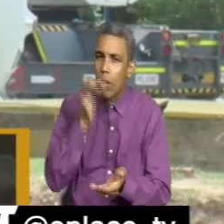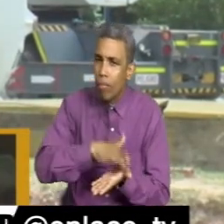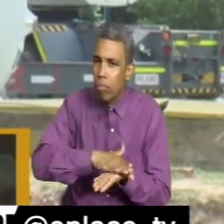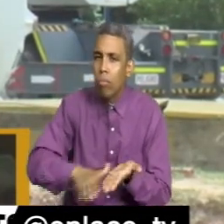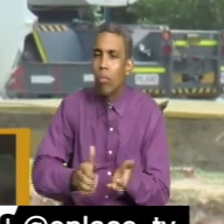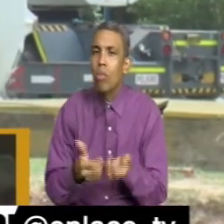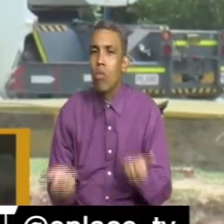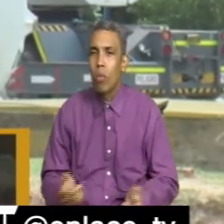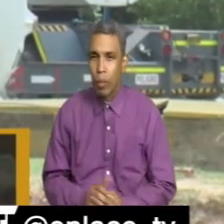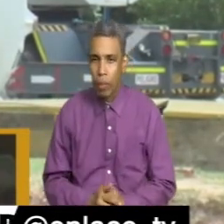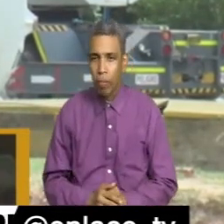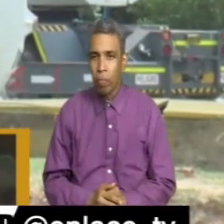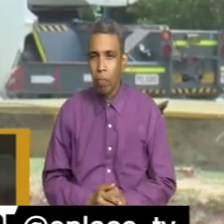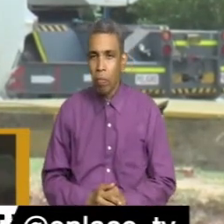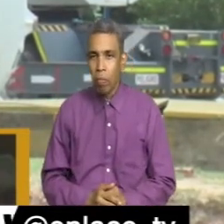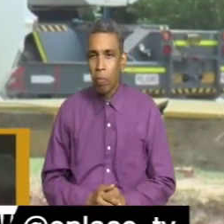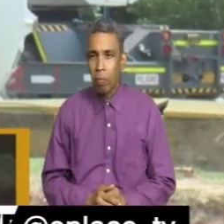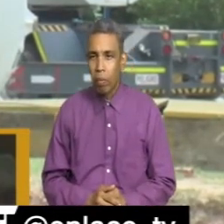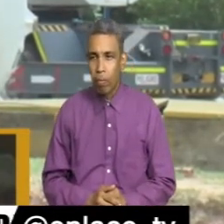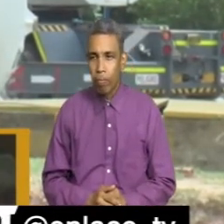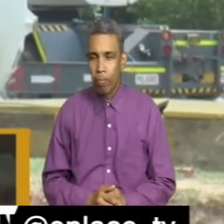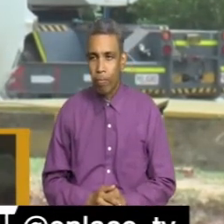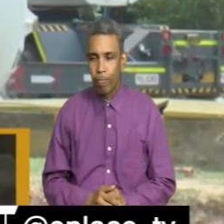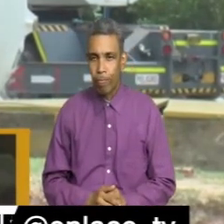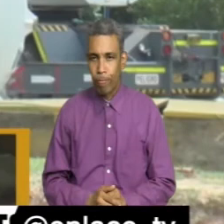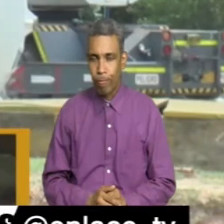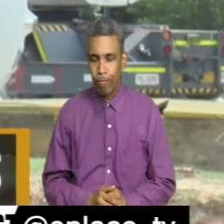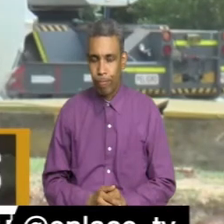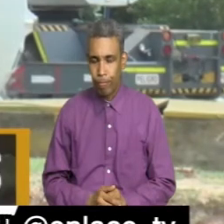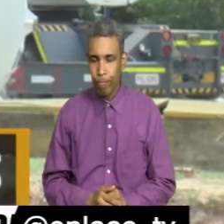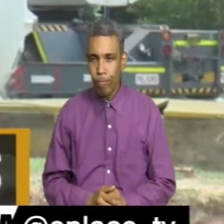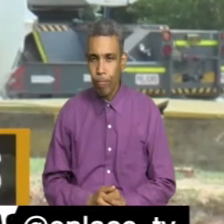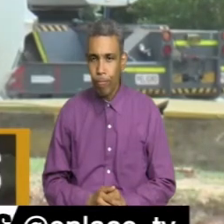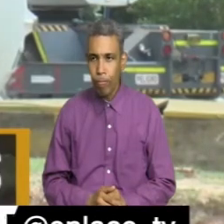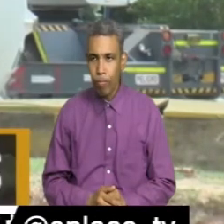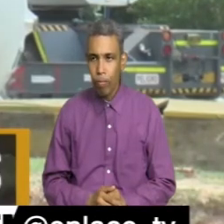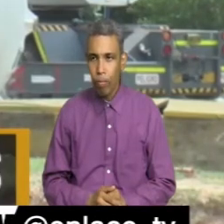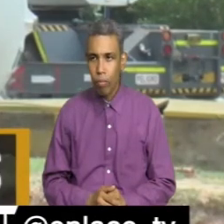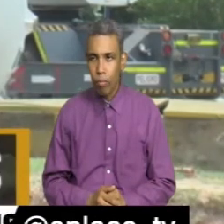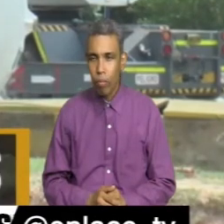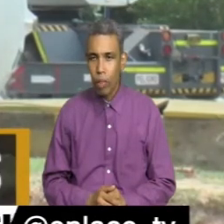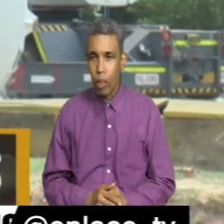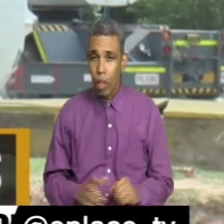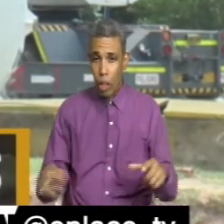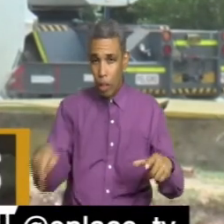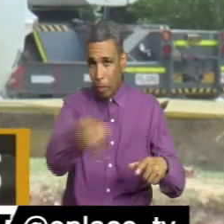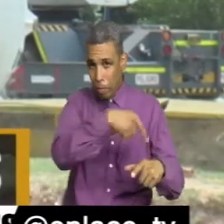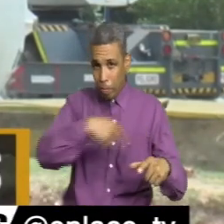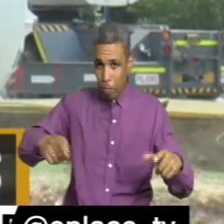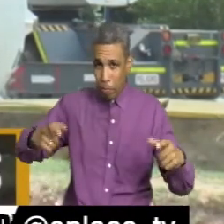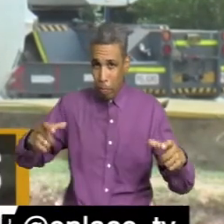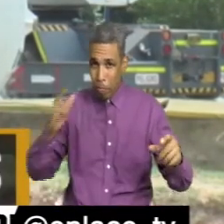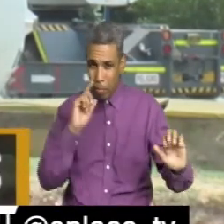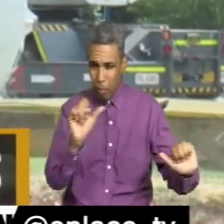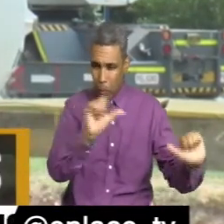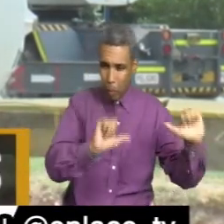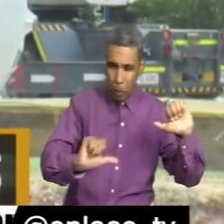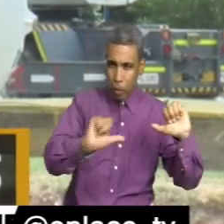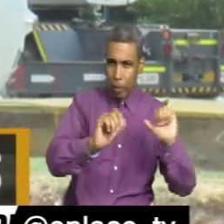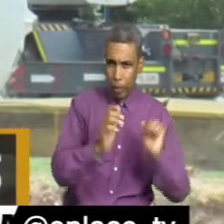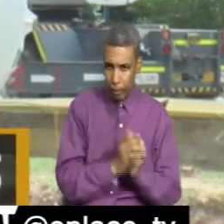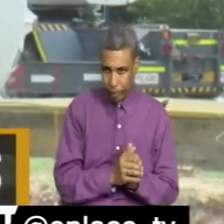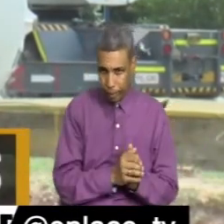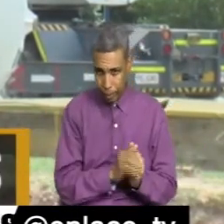se genera a través de la aplicación del en este momento del producto químico, el sulfato aluminio, que hace que se rompan unas cargas y eso hace